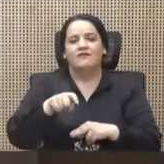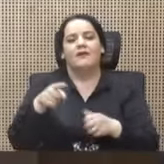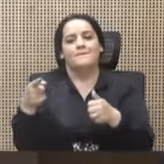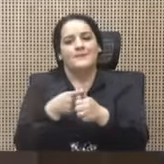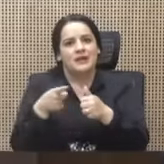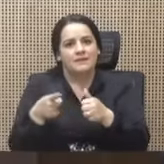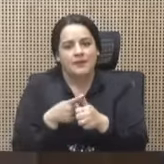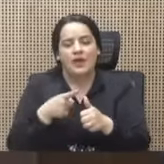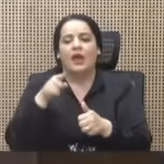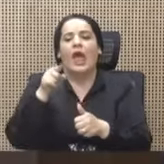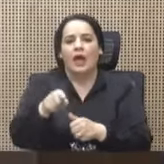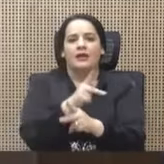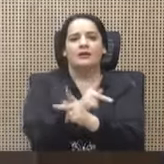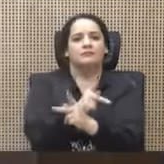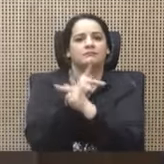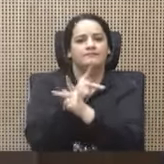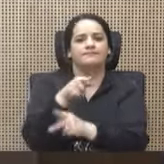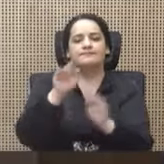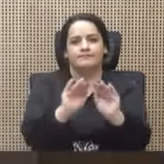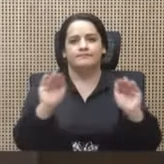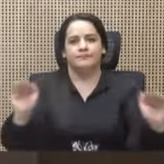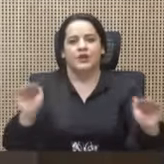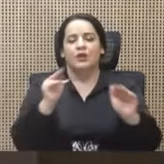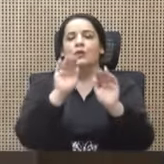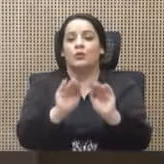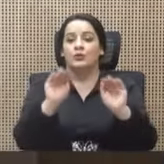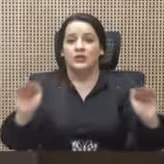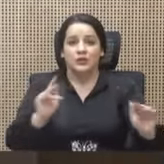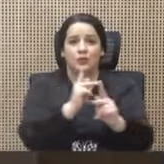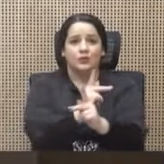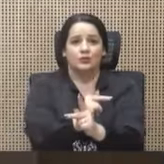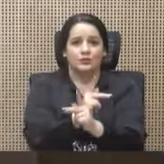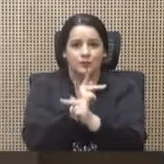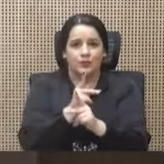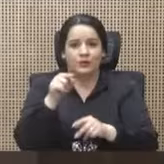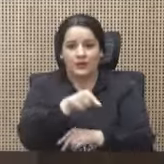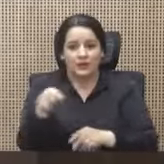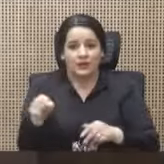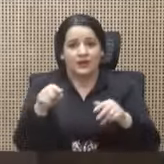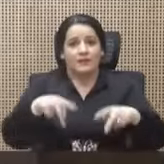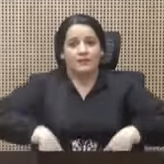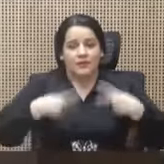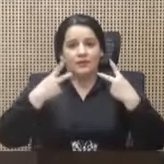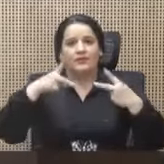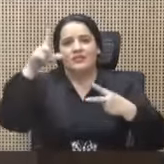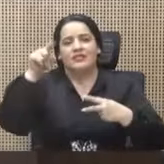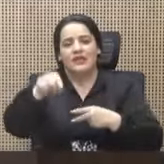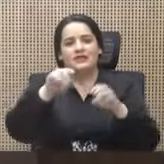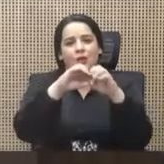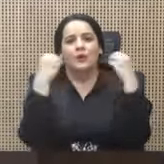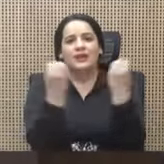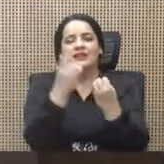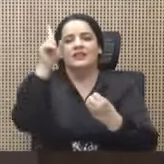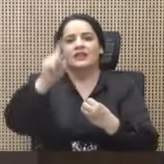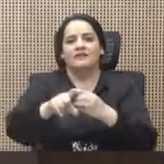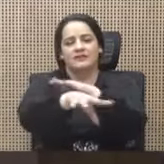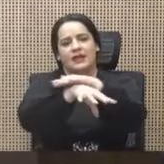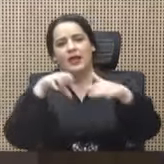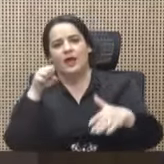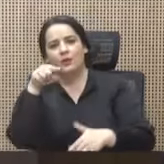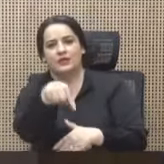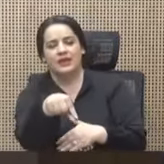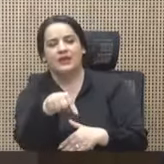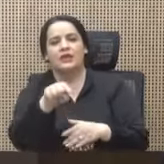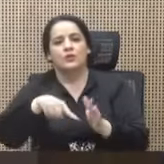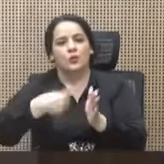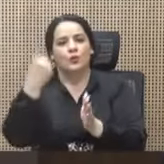niños. Los niños que continúan vivos en esta organización deben de ser sacados de aquí de manera inmediata. Si